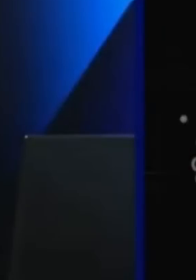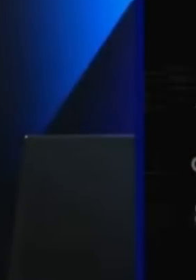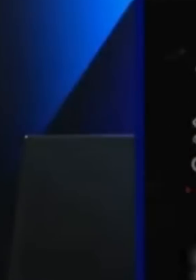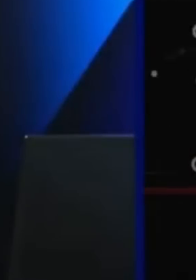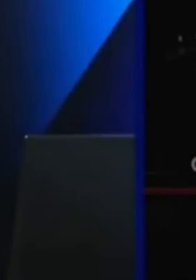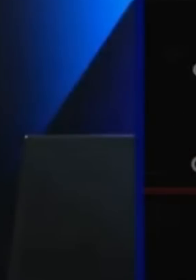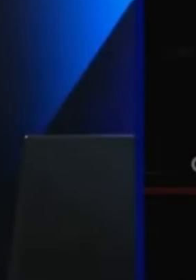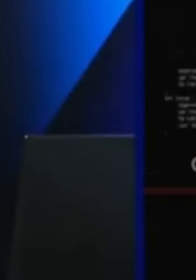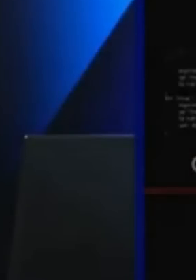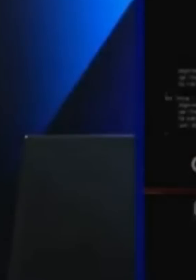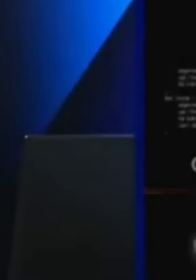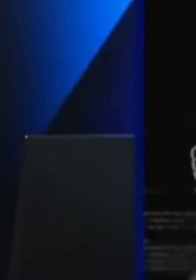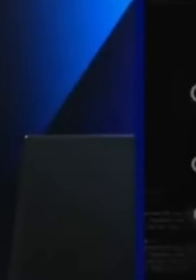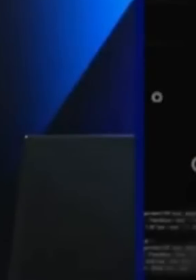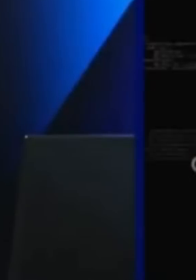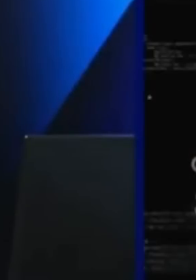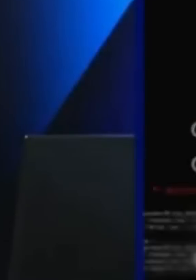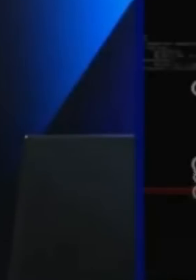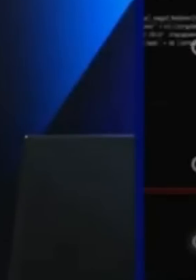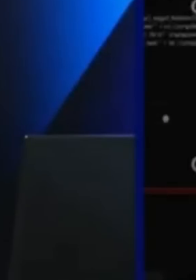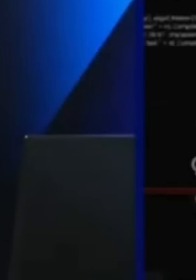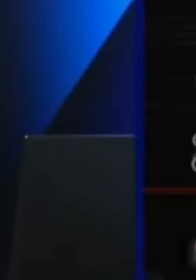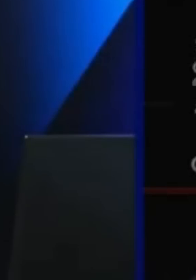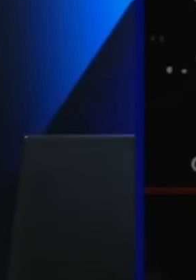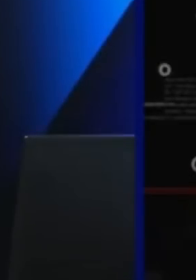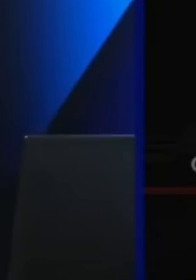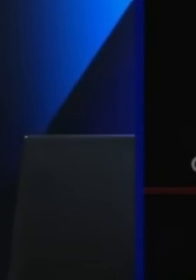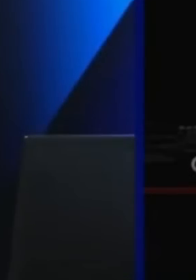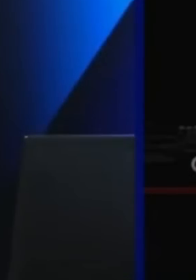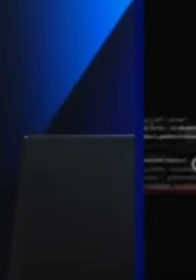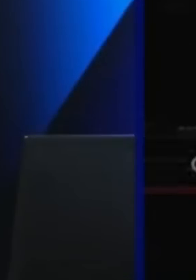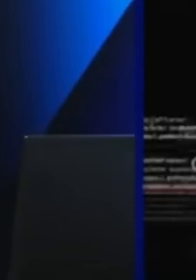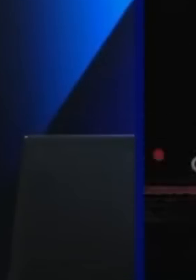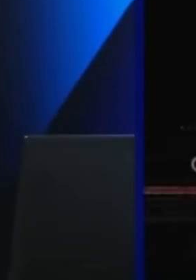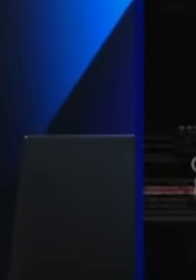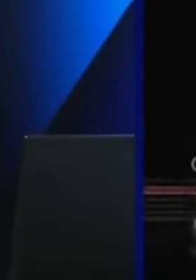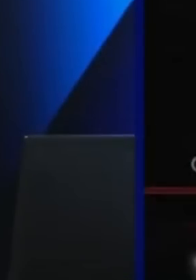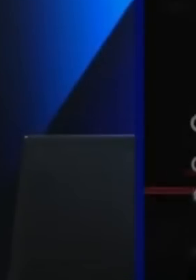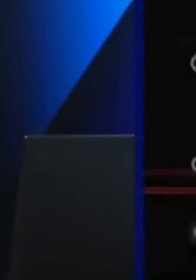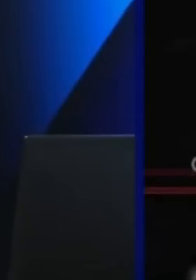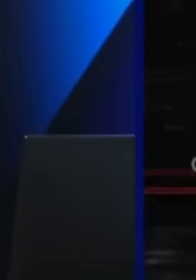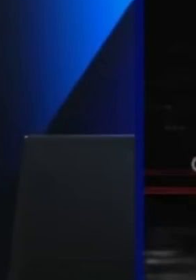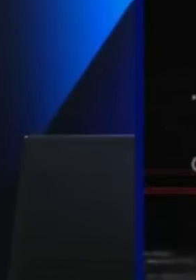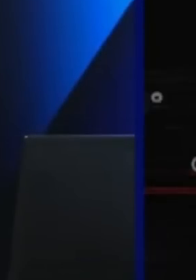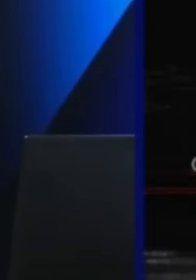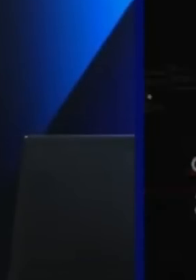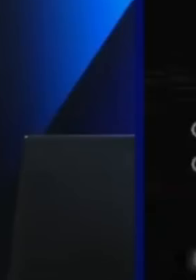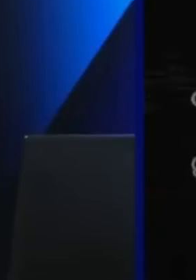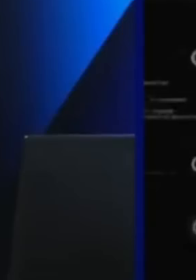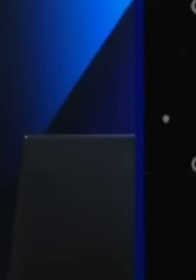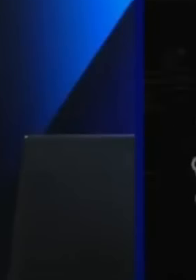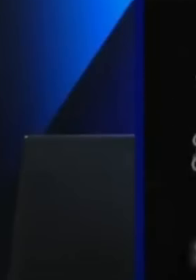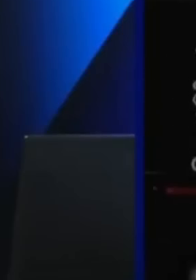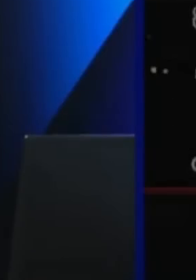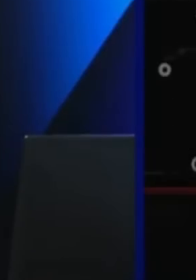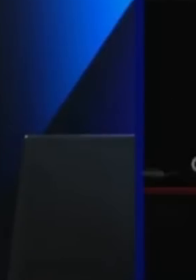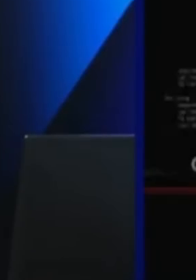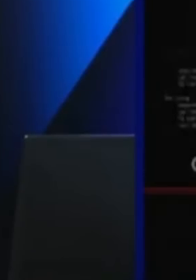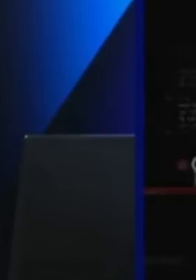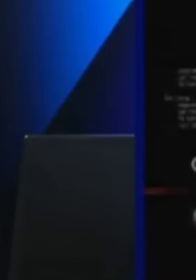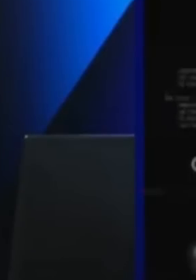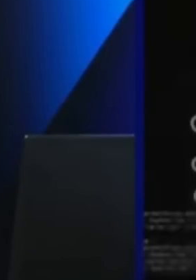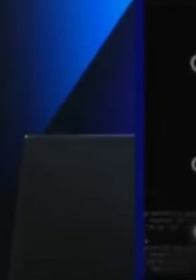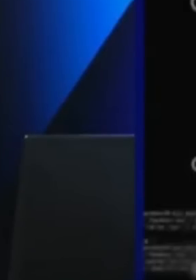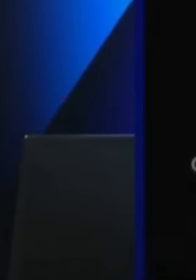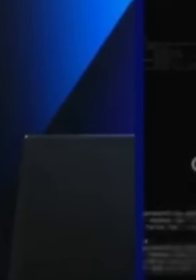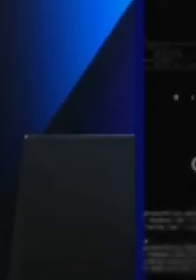va a dejar intimidar, no se va a dejar chantajear. Amigos, vamos a ir a este video de quién es